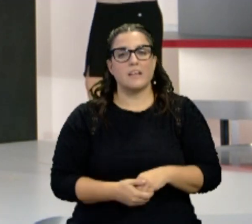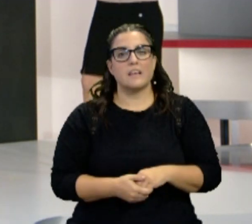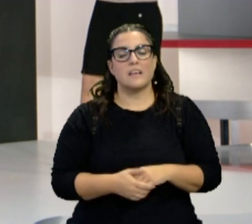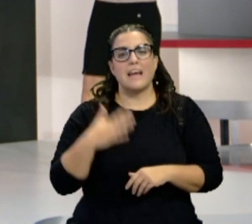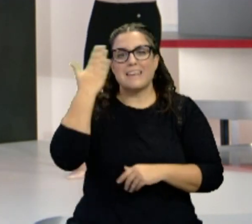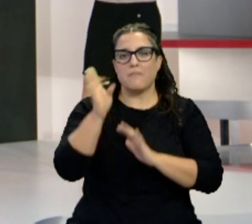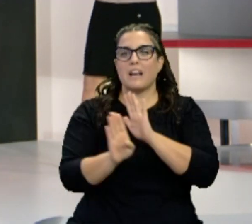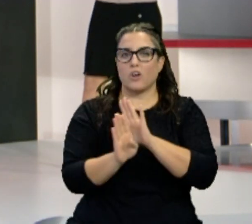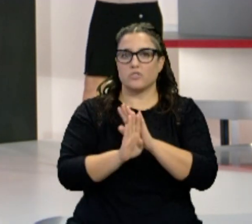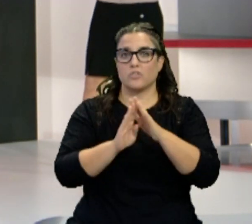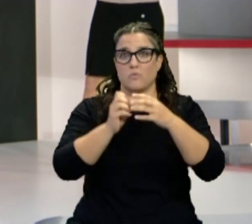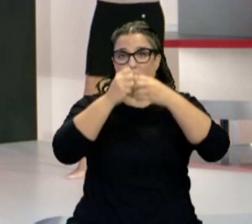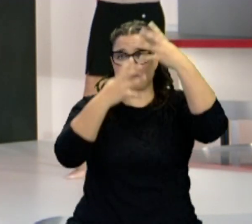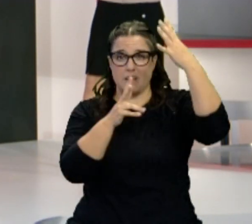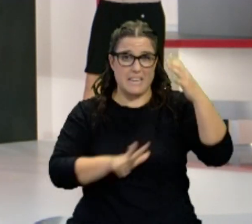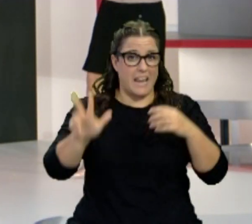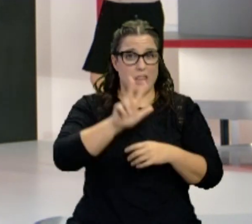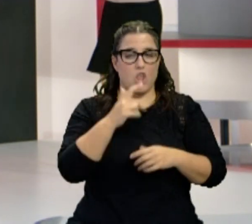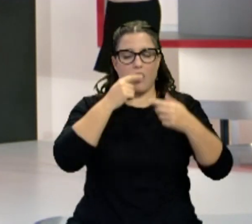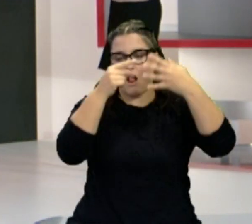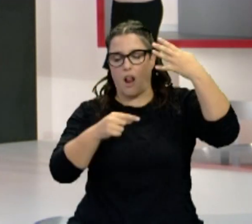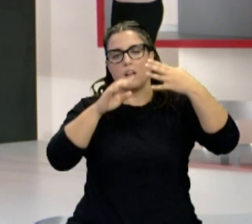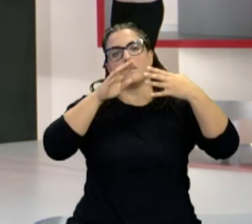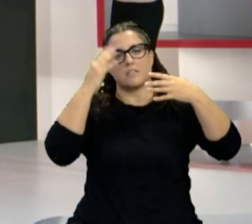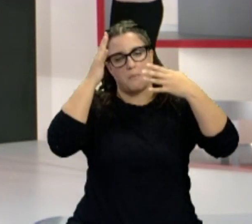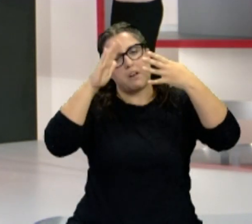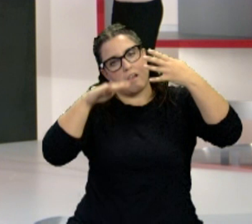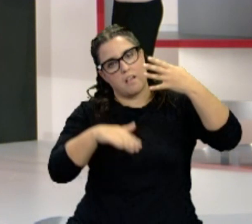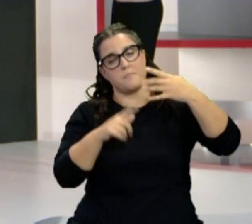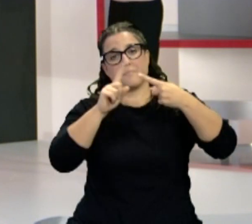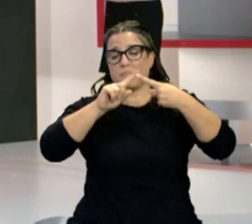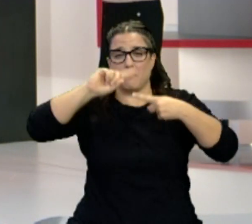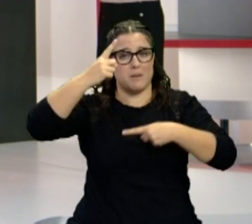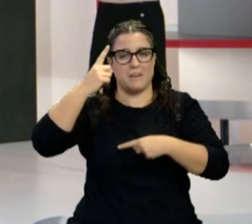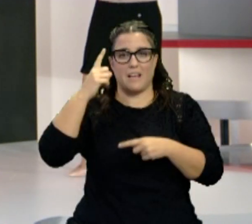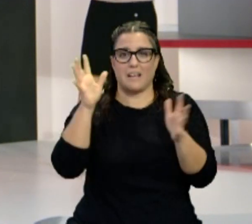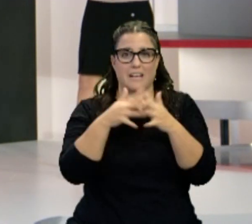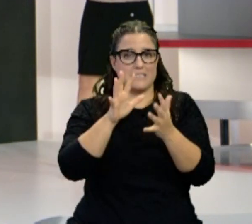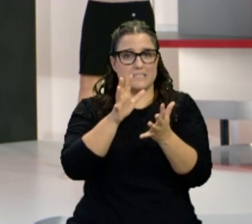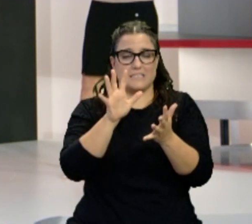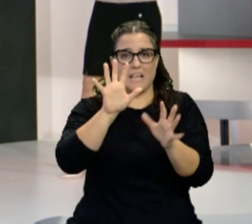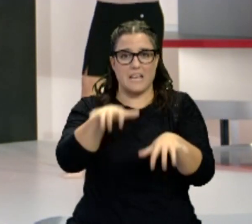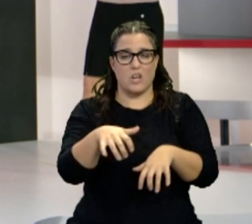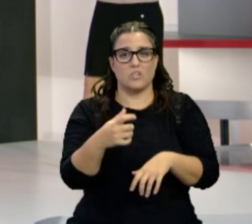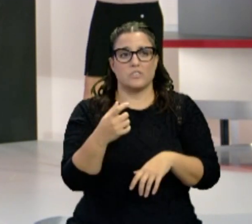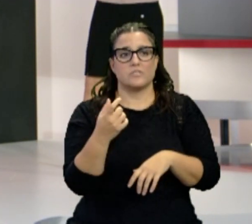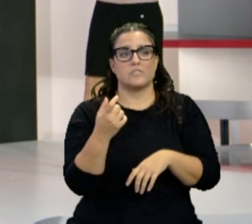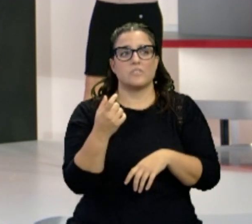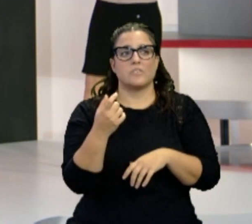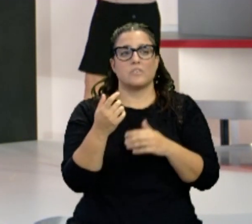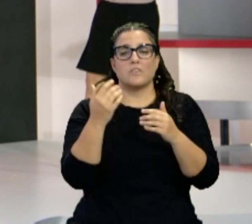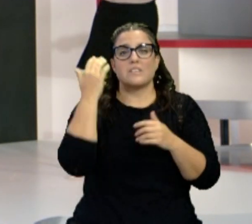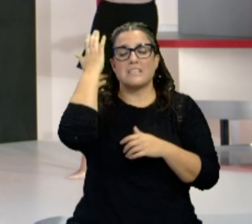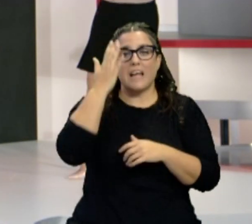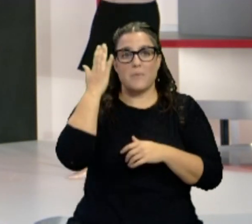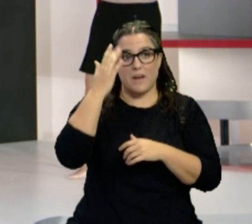descendiendo posiciones en ese ranking a nivel nacional, que ahí lo tienen en cabeza Castilla y León con 676 casos. La comunidad foral